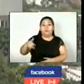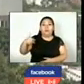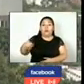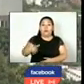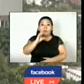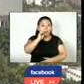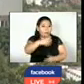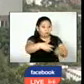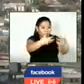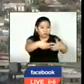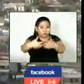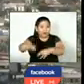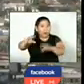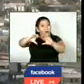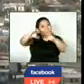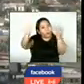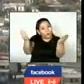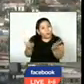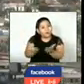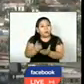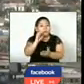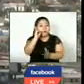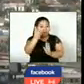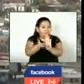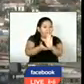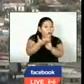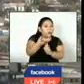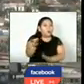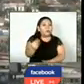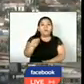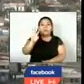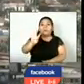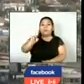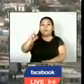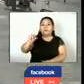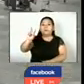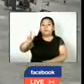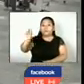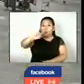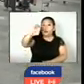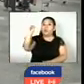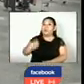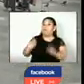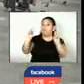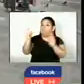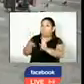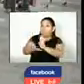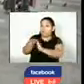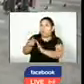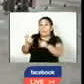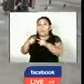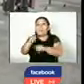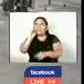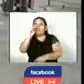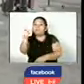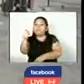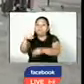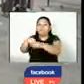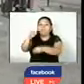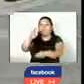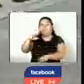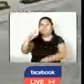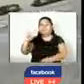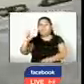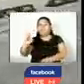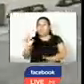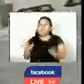según organismos internacionales, el incremento económico será del 4.2%, pero según el Banco Central de Reserva, podría